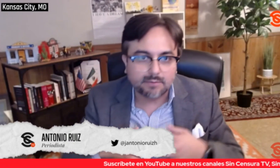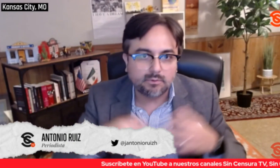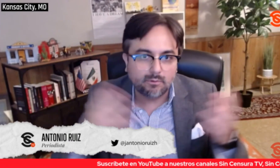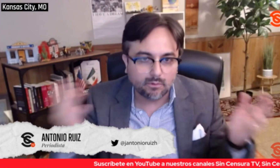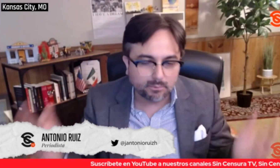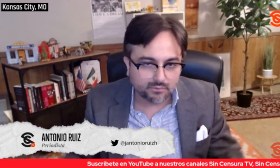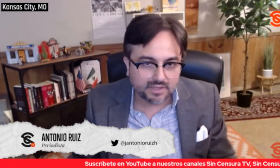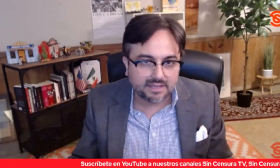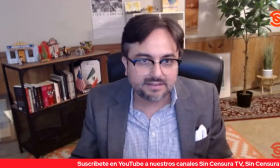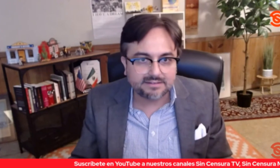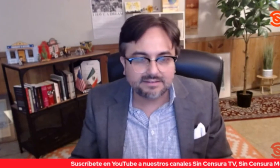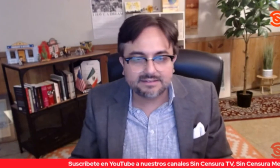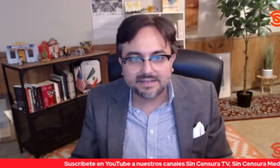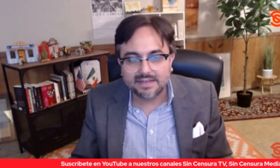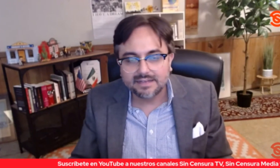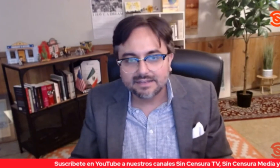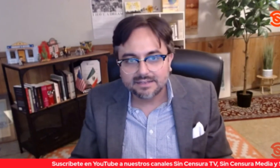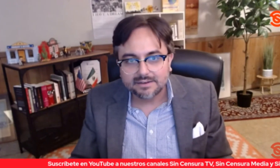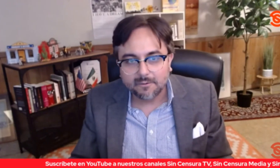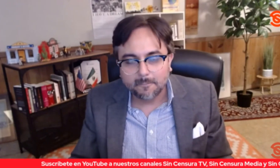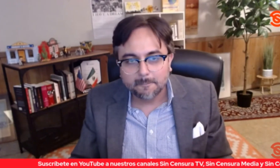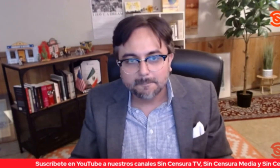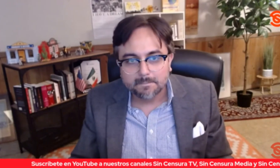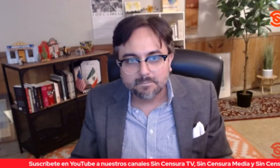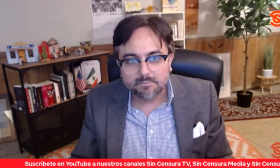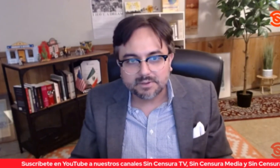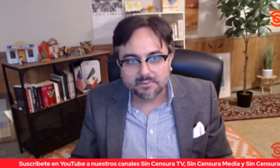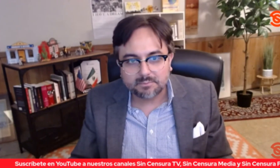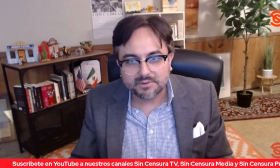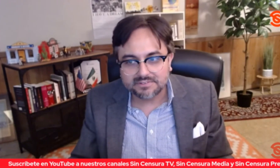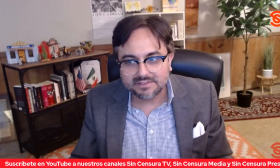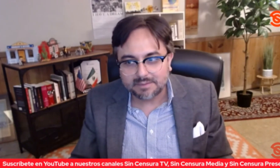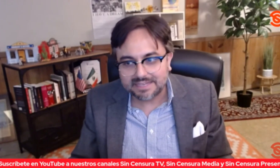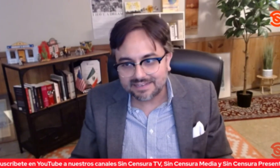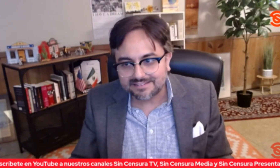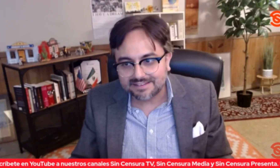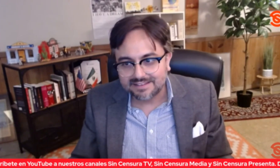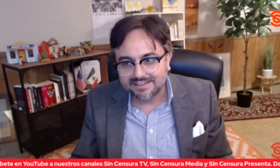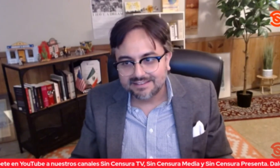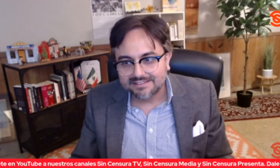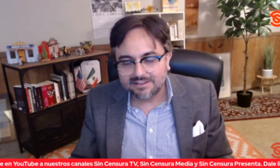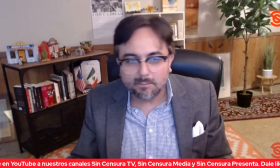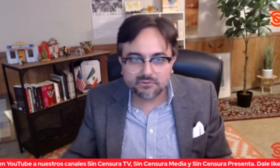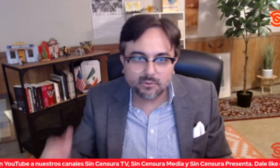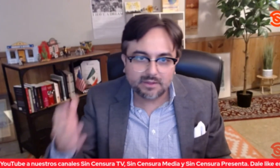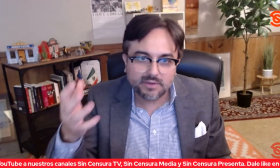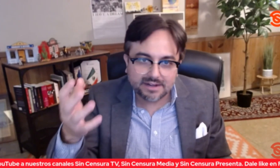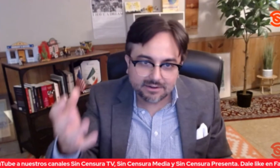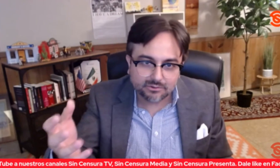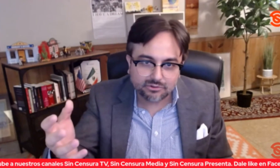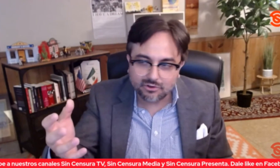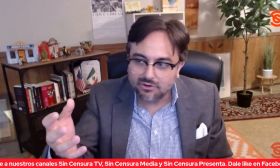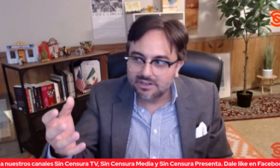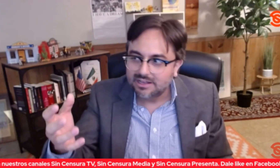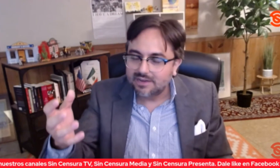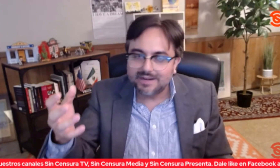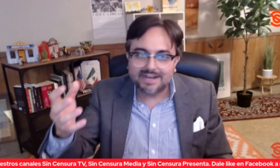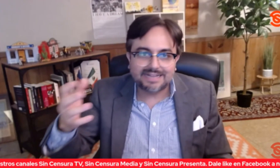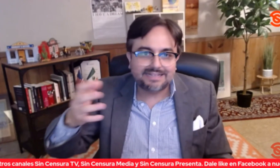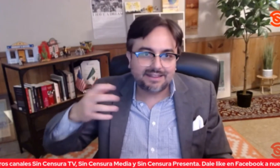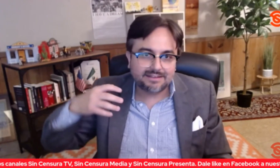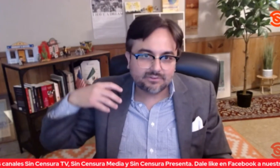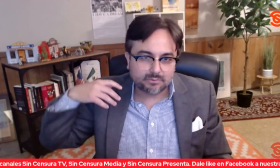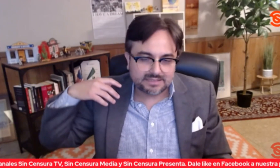de que el pueblo lo protege y etcétera, ¿no? Pero pues imagínese, si López Obrador ya renunció a